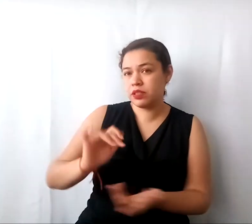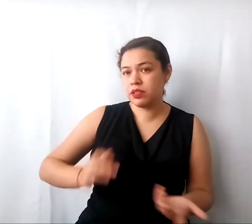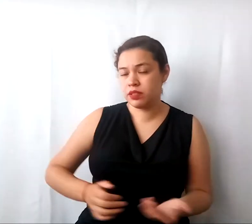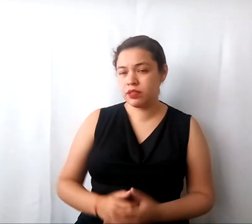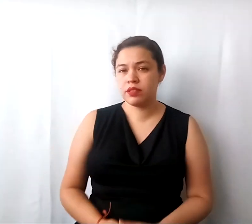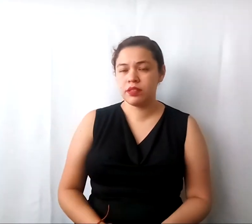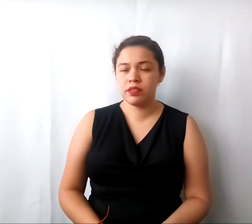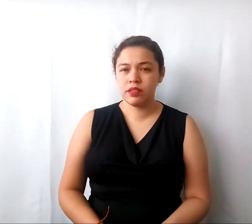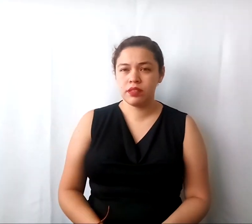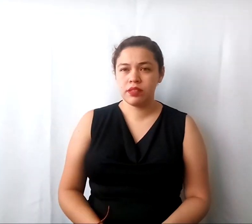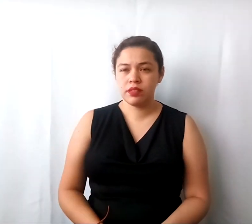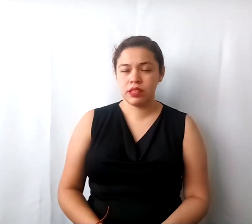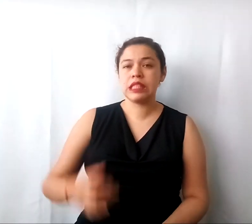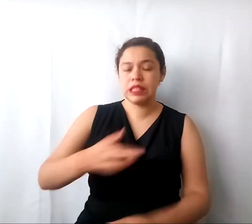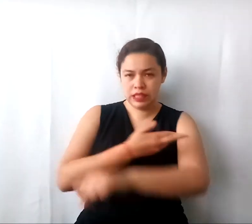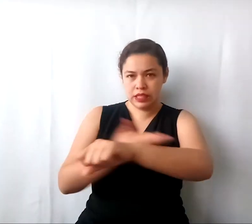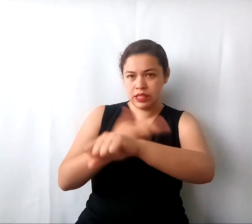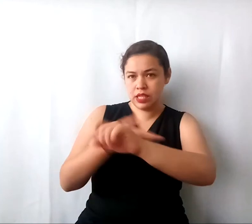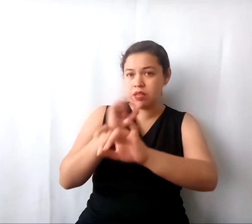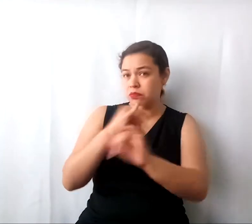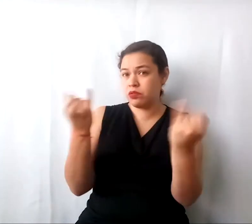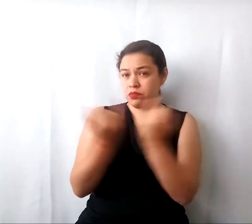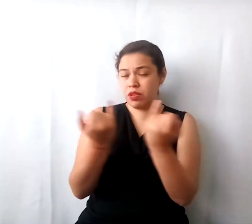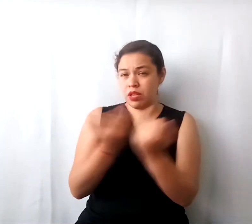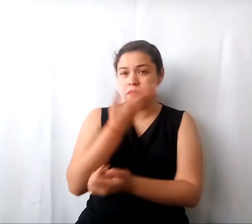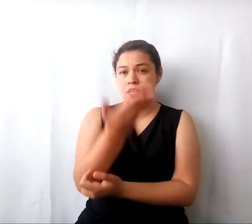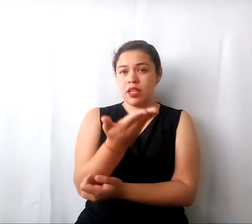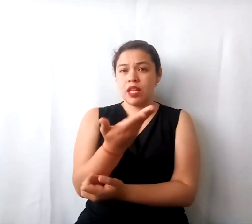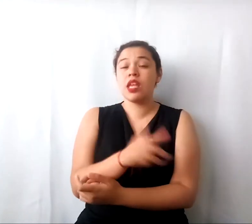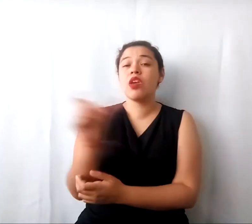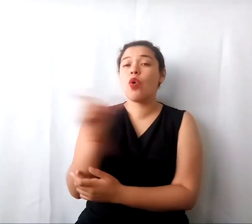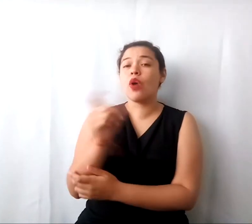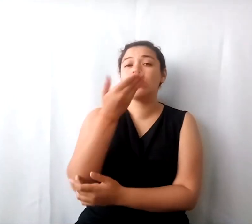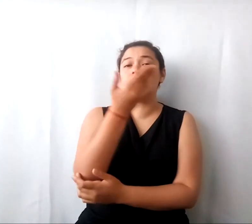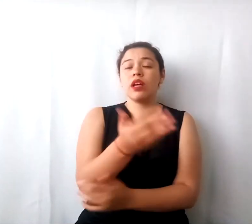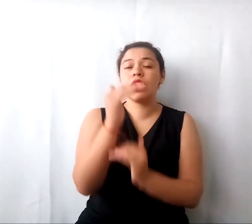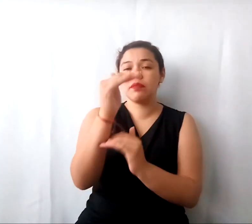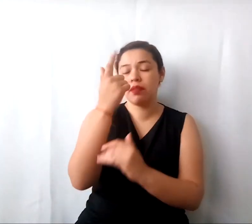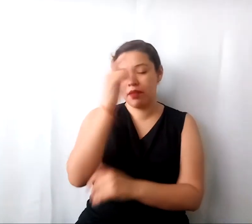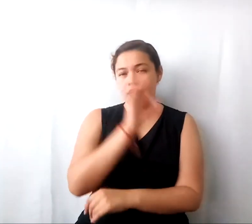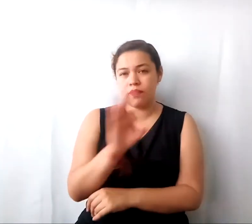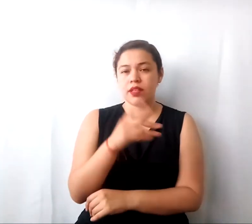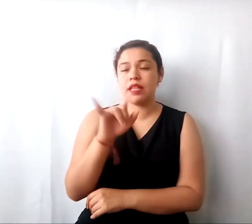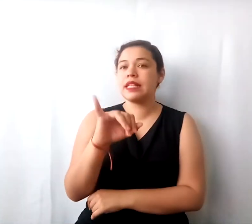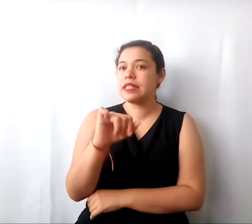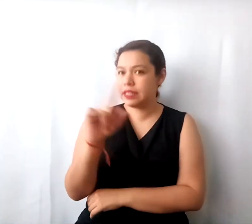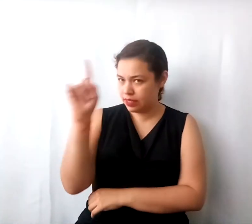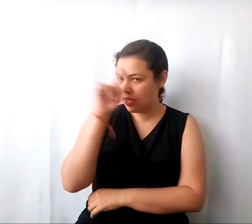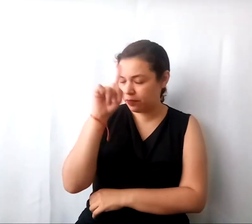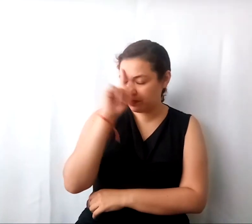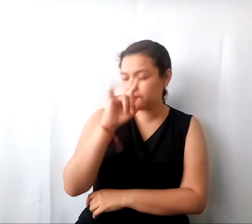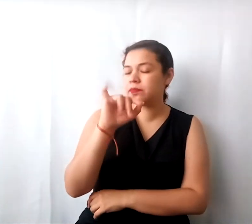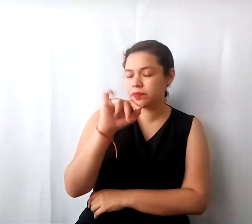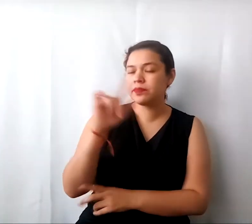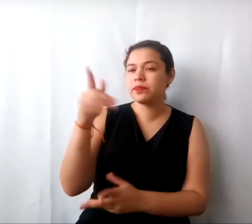Sí, tendría que pedirle el registro de todos modos. ¿Y hasta cuándo Sí, tendría para pedírselo? Sí es aconsejable que se le